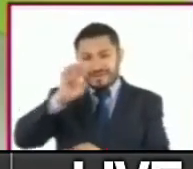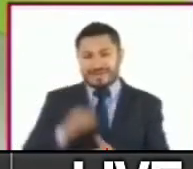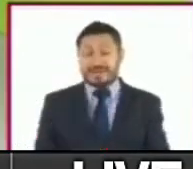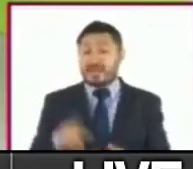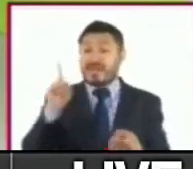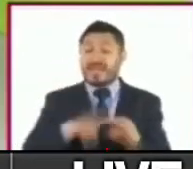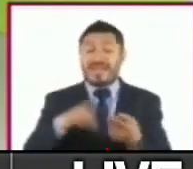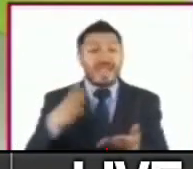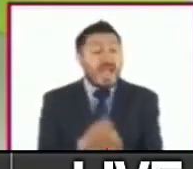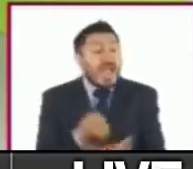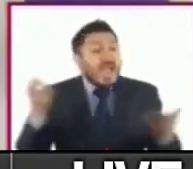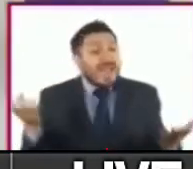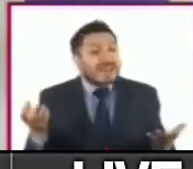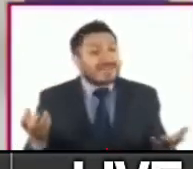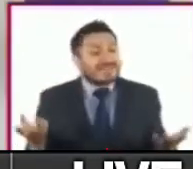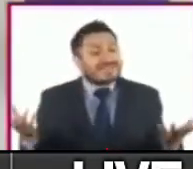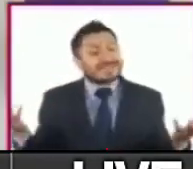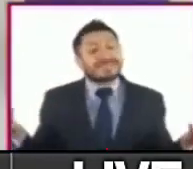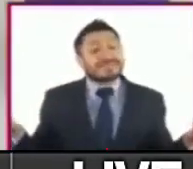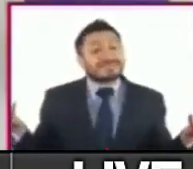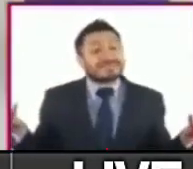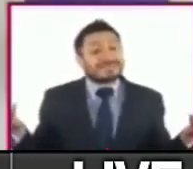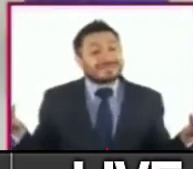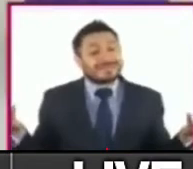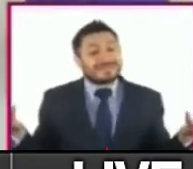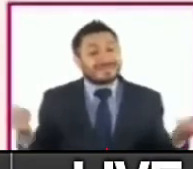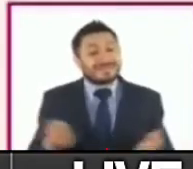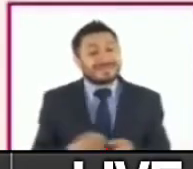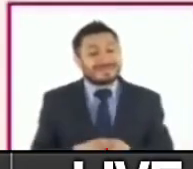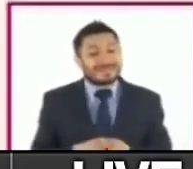¿Quién creen que ganó? Yo.